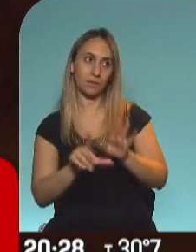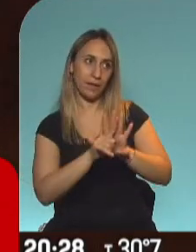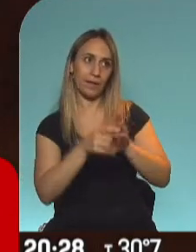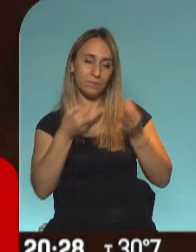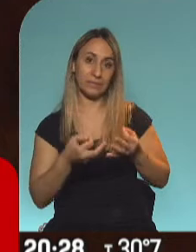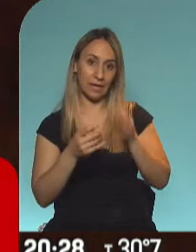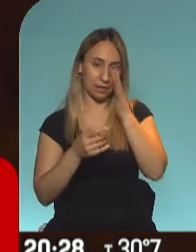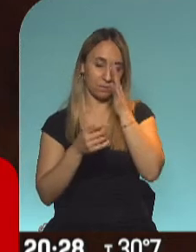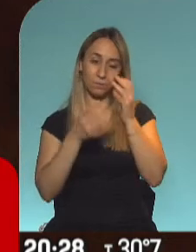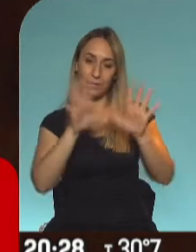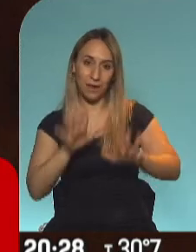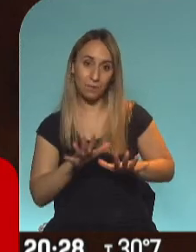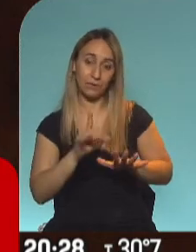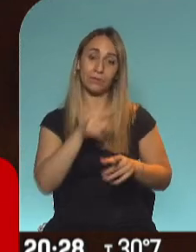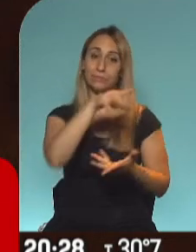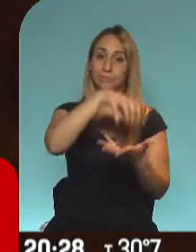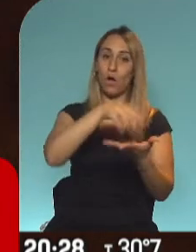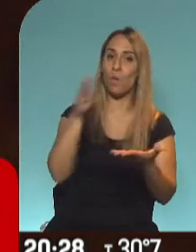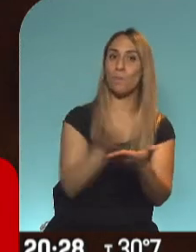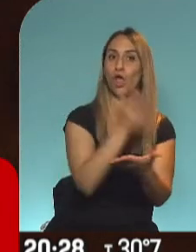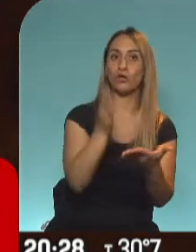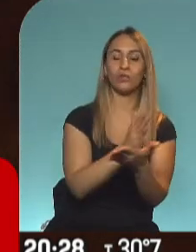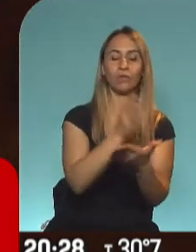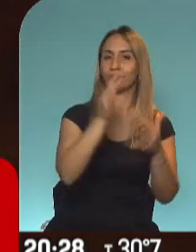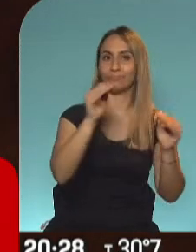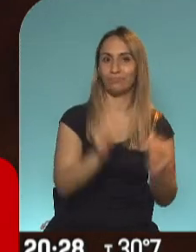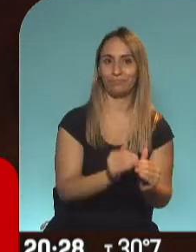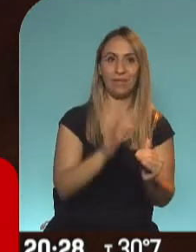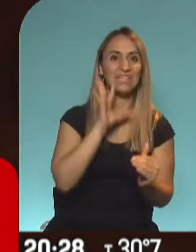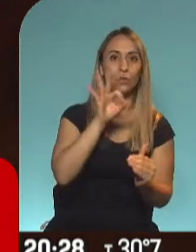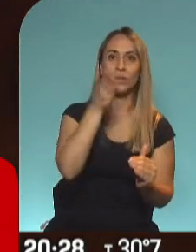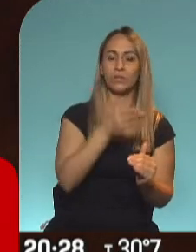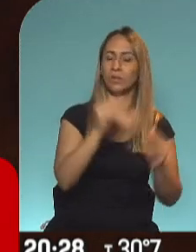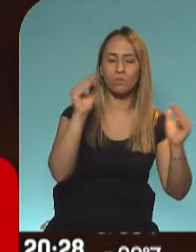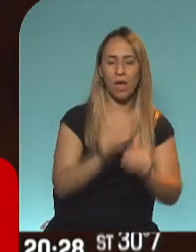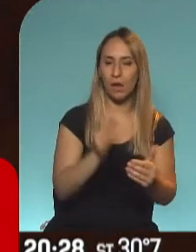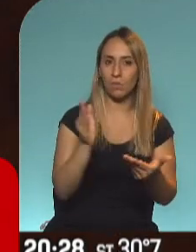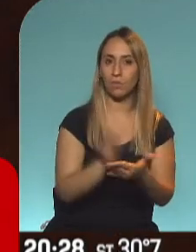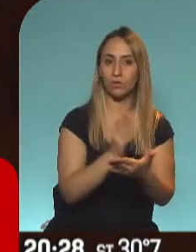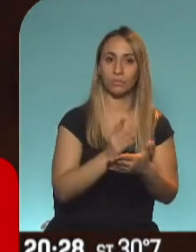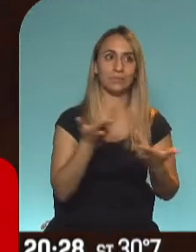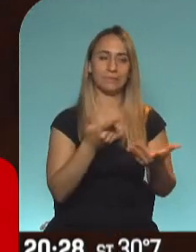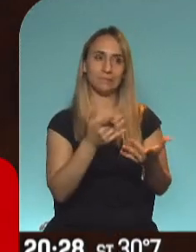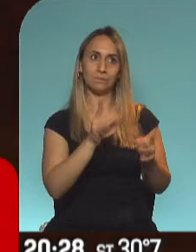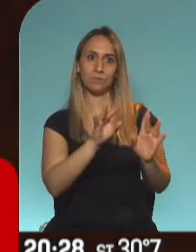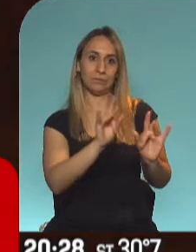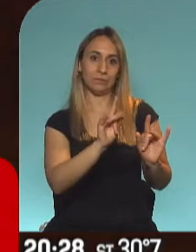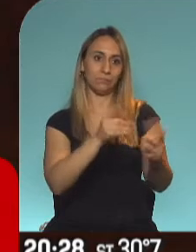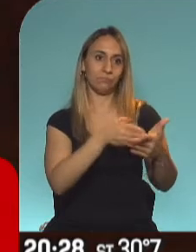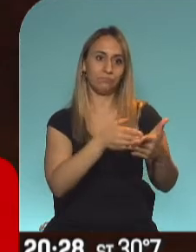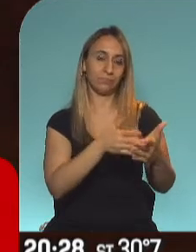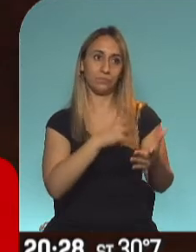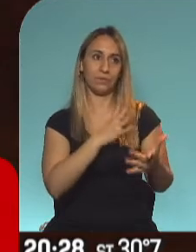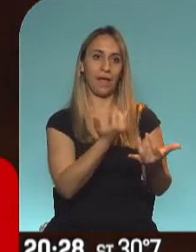Pfizer se le ha caído la producción a la mitad, con lo cual debe tener algunas dificultades, pienso yo, todavía no me